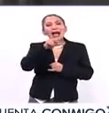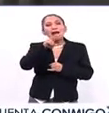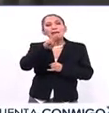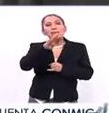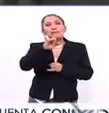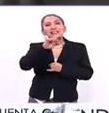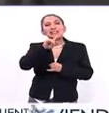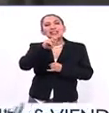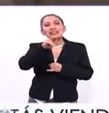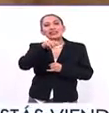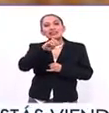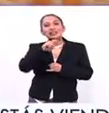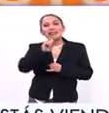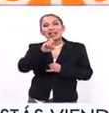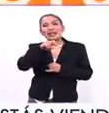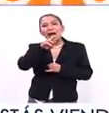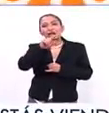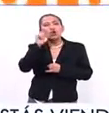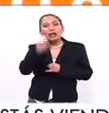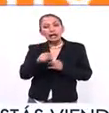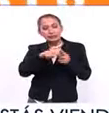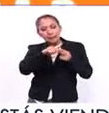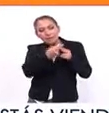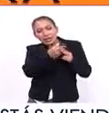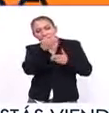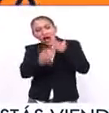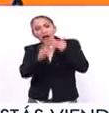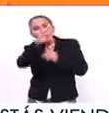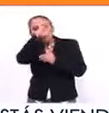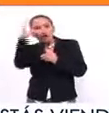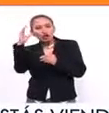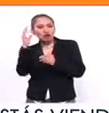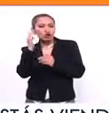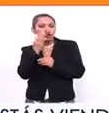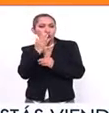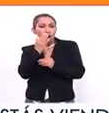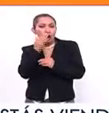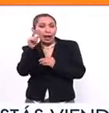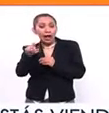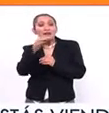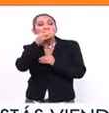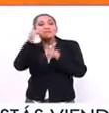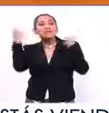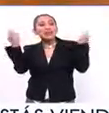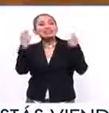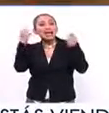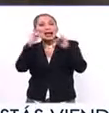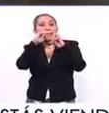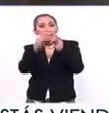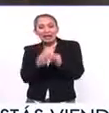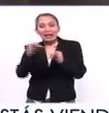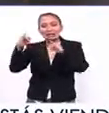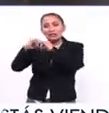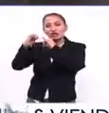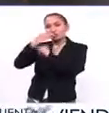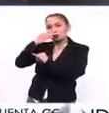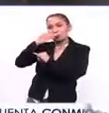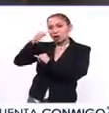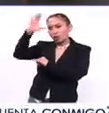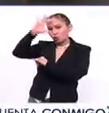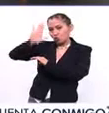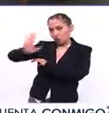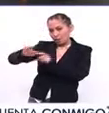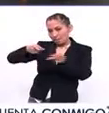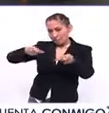Bicentenario significa el colofón de Fotosonora, la fiesta de la imagen que organiza Instituto Sonorense de